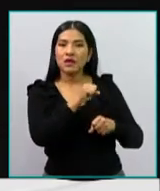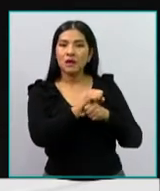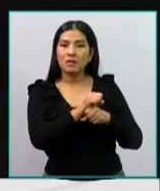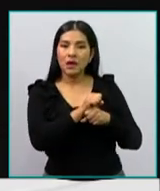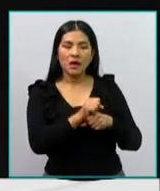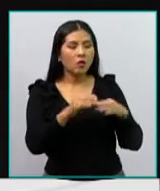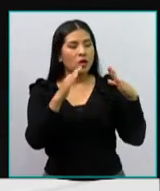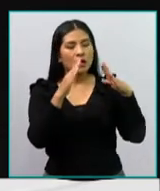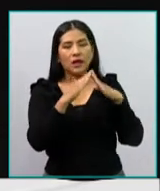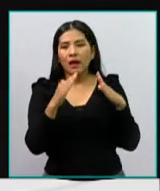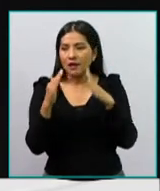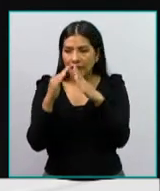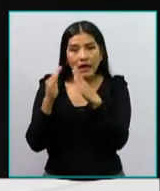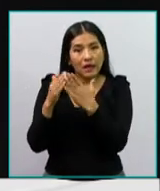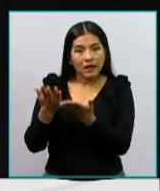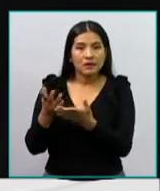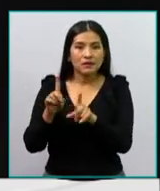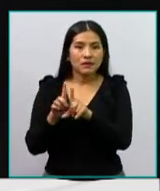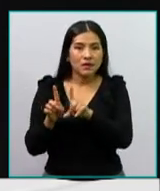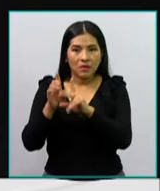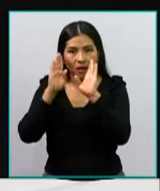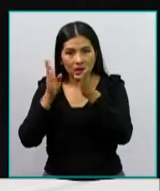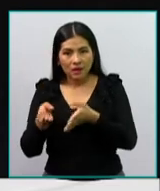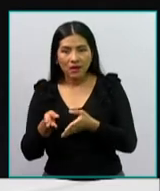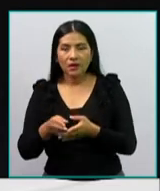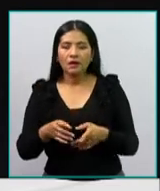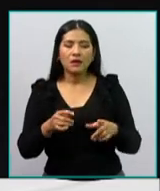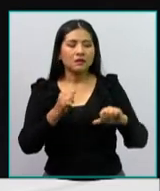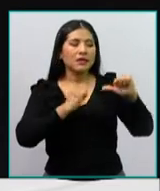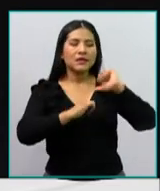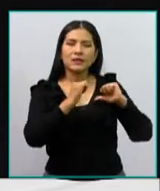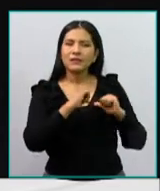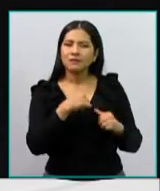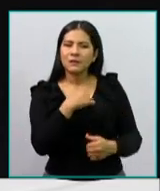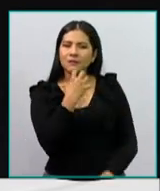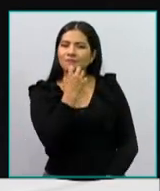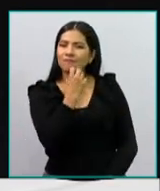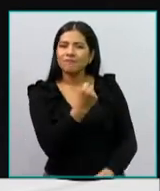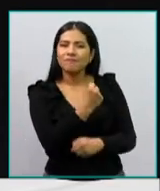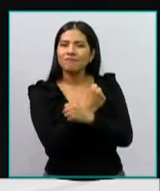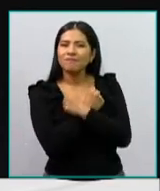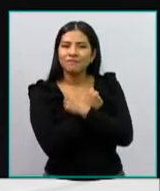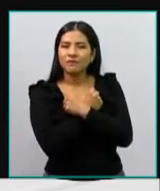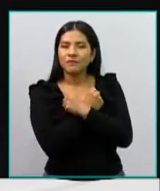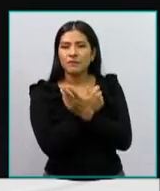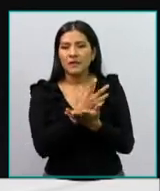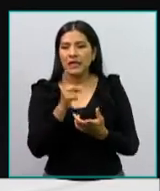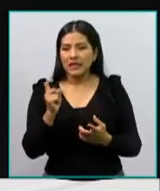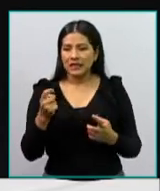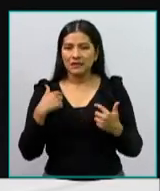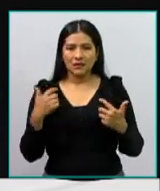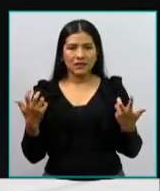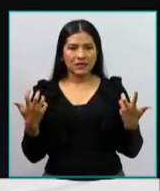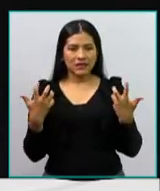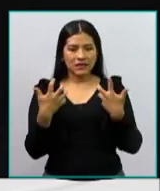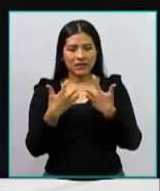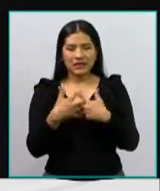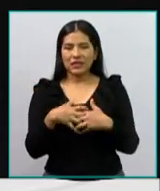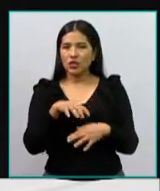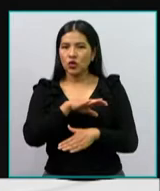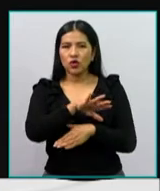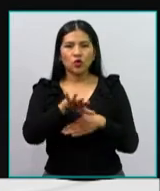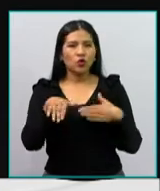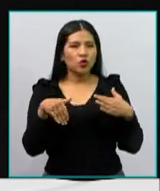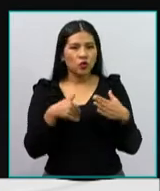la casa y también el actuar, que es mi pasión. Entonces tenía que integrarlos a todos,